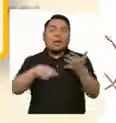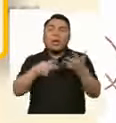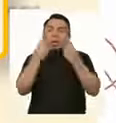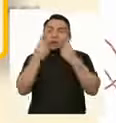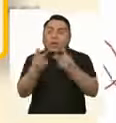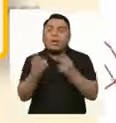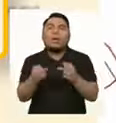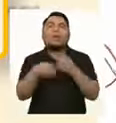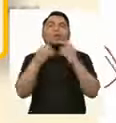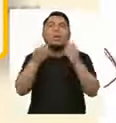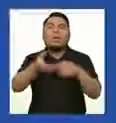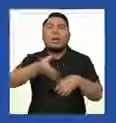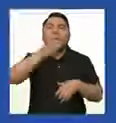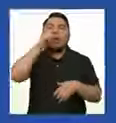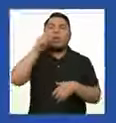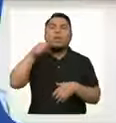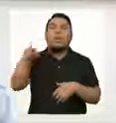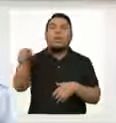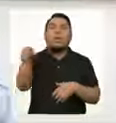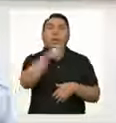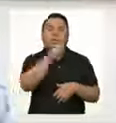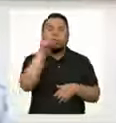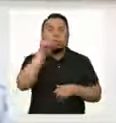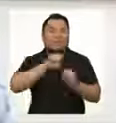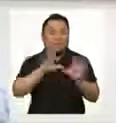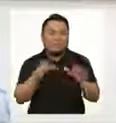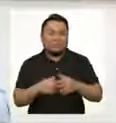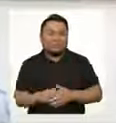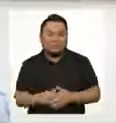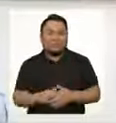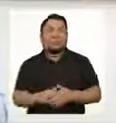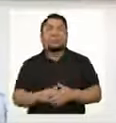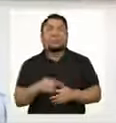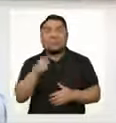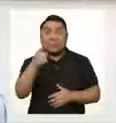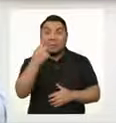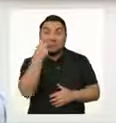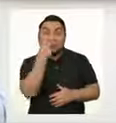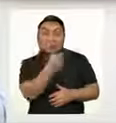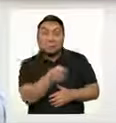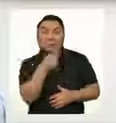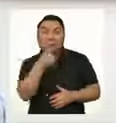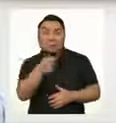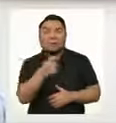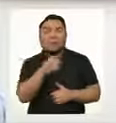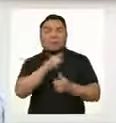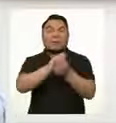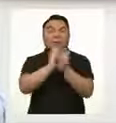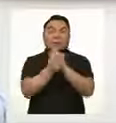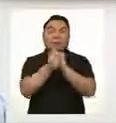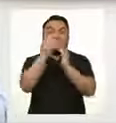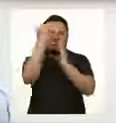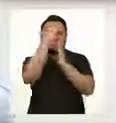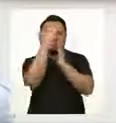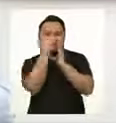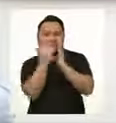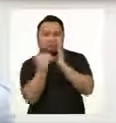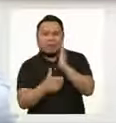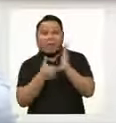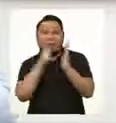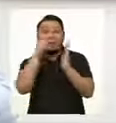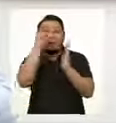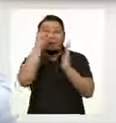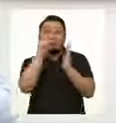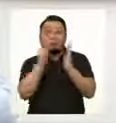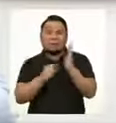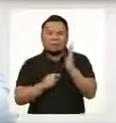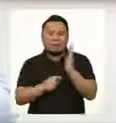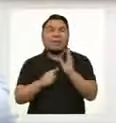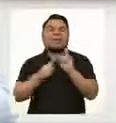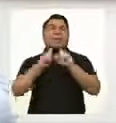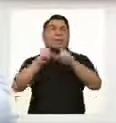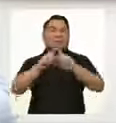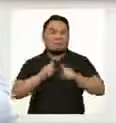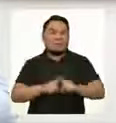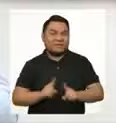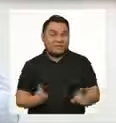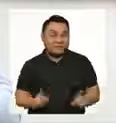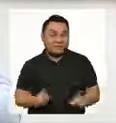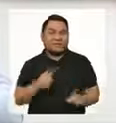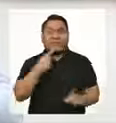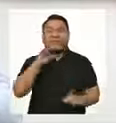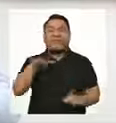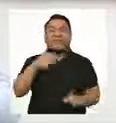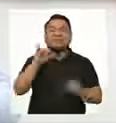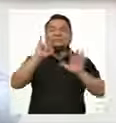de agua por día. Y como se dan cuenta, la variable cantidad de vasos al día es cuantitativa y tenemos